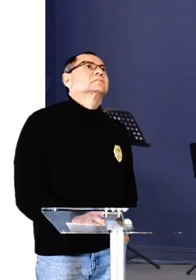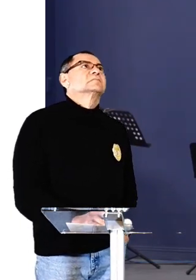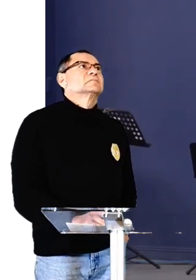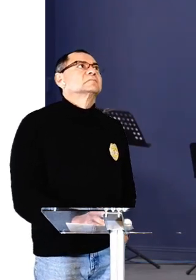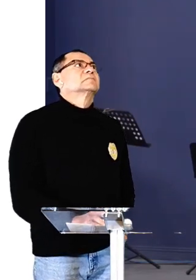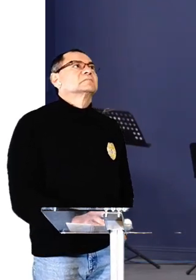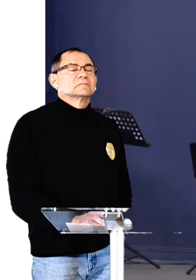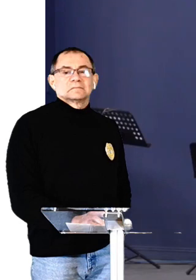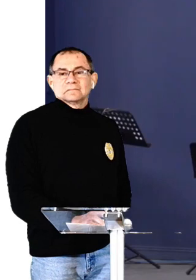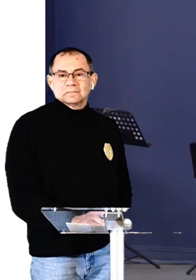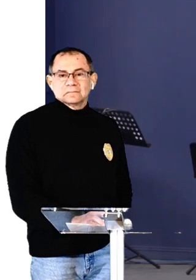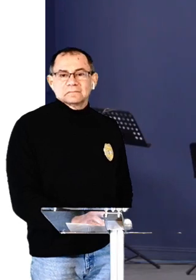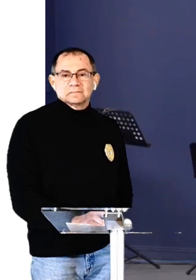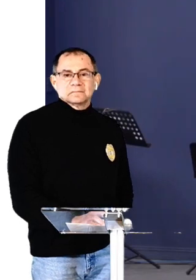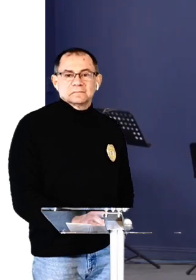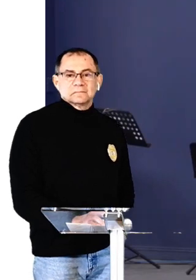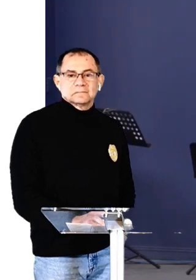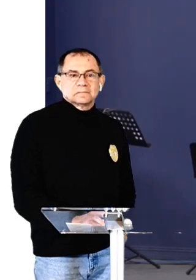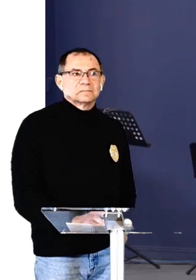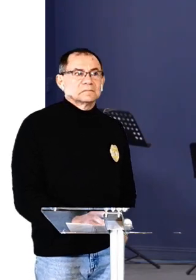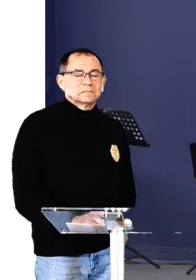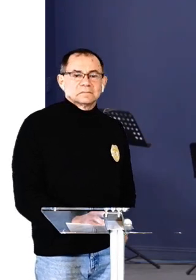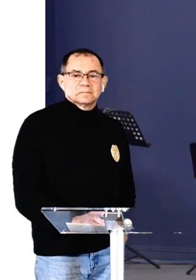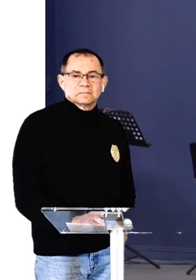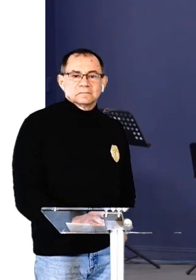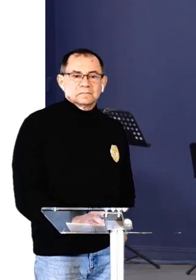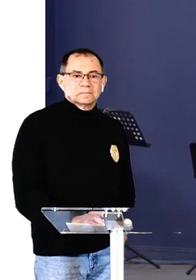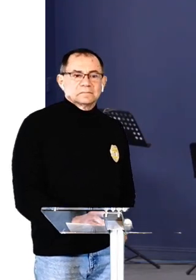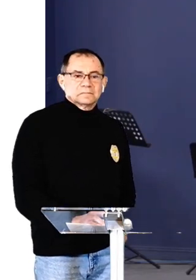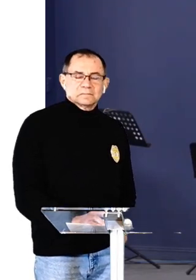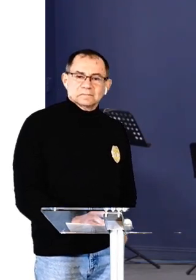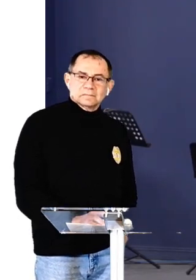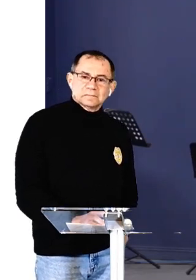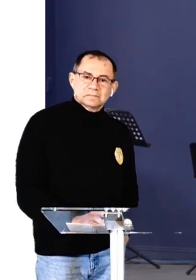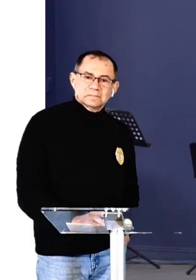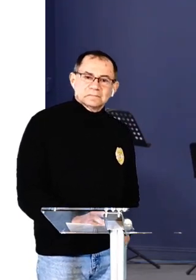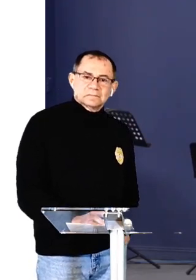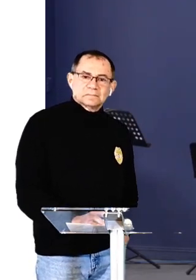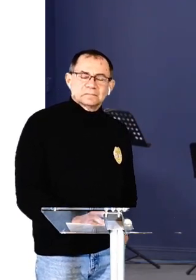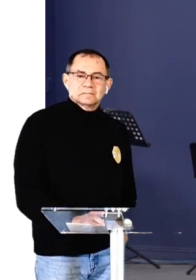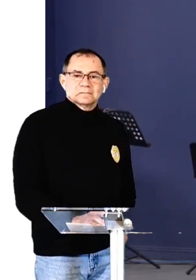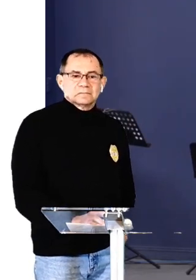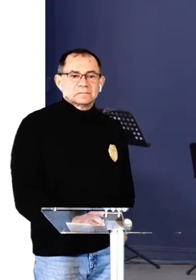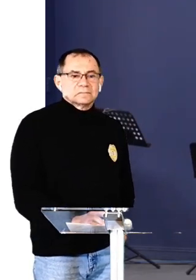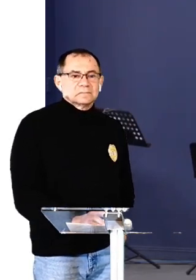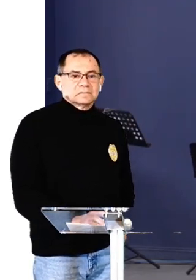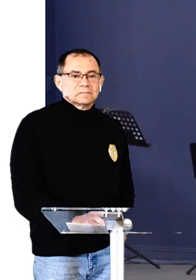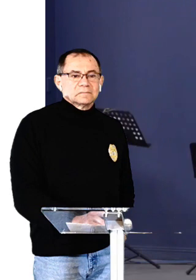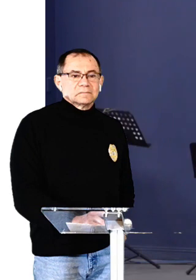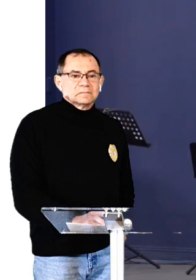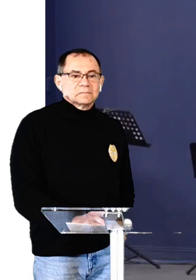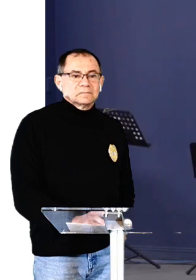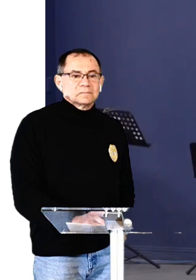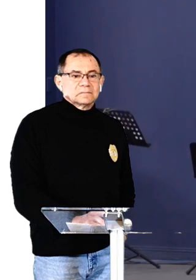demonios. Y estamos para servirles. Hay otro versículo en Éxodo